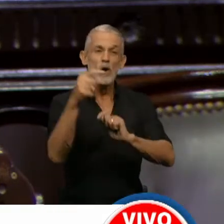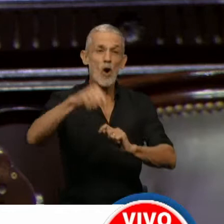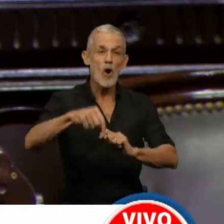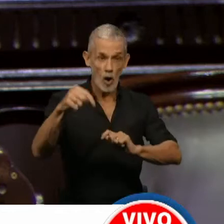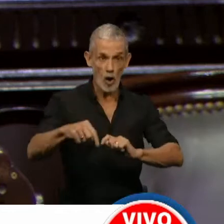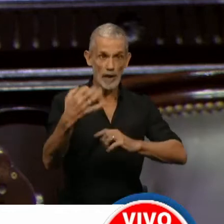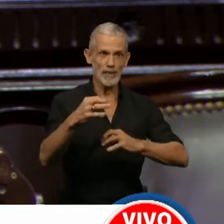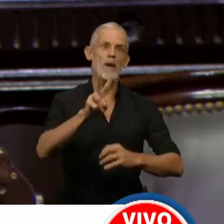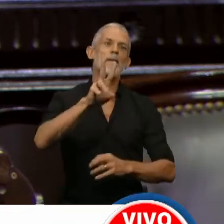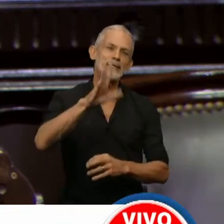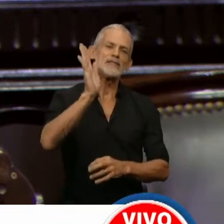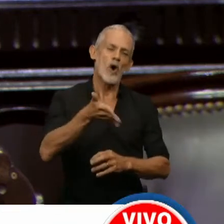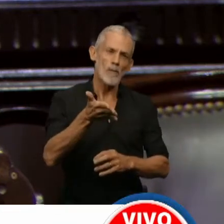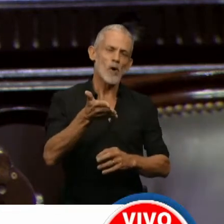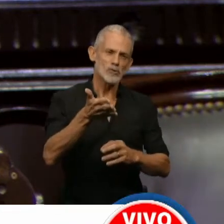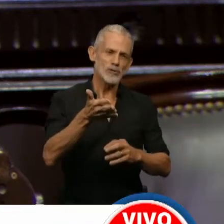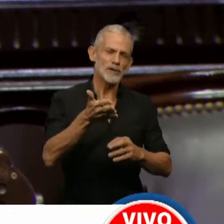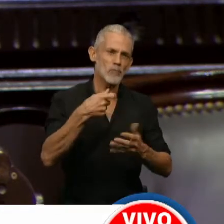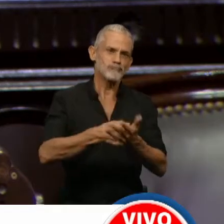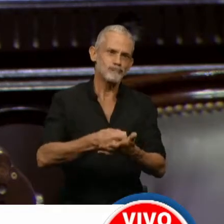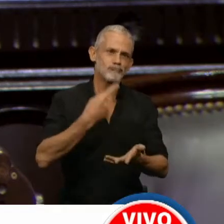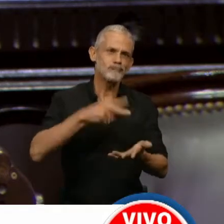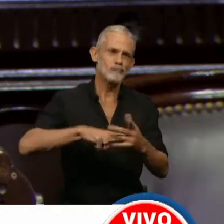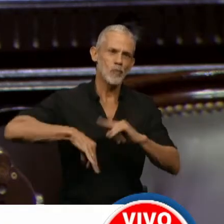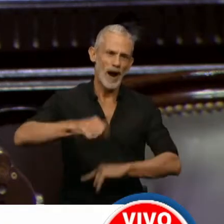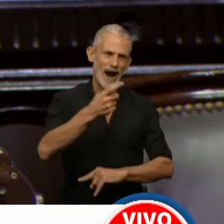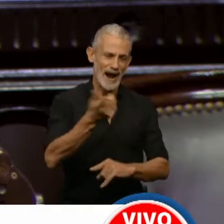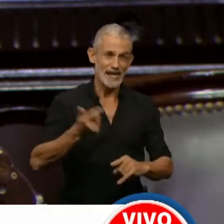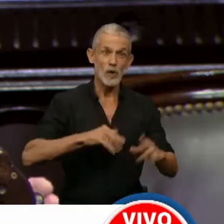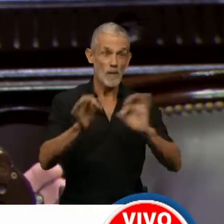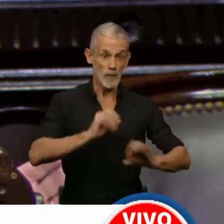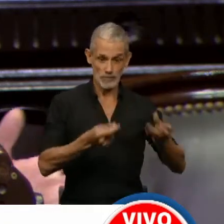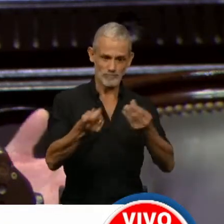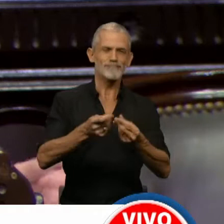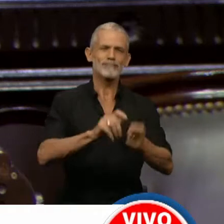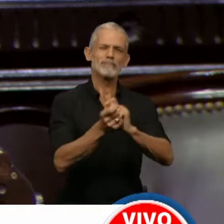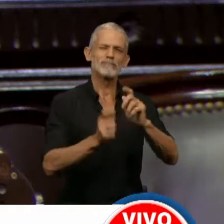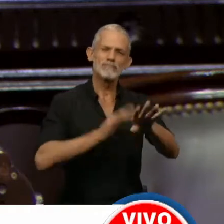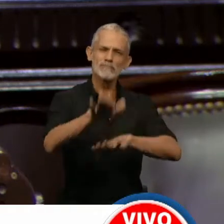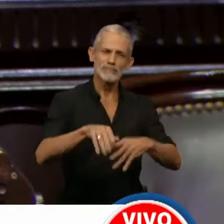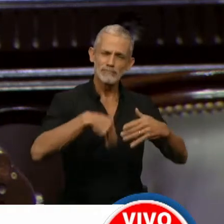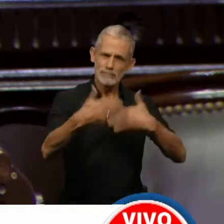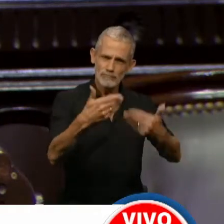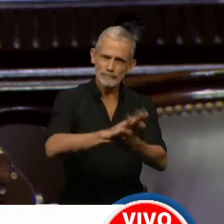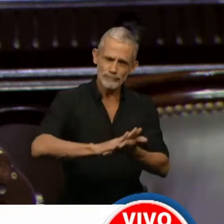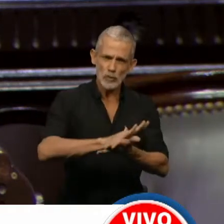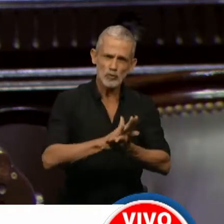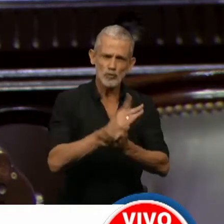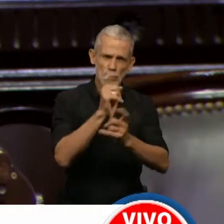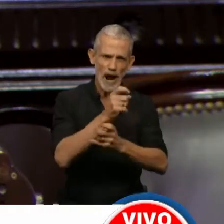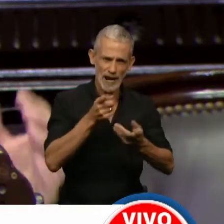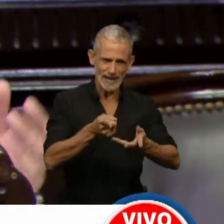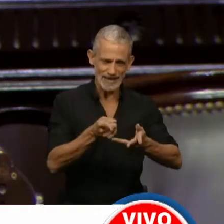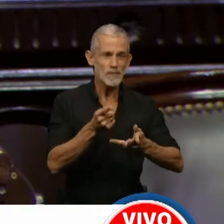estamos con el 25% afectado en el impuesto. Y por eso viene este proyecto a corregir, a dar un paso adelante en este sentido